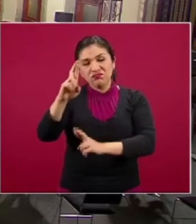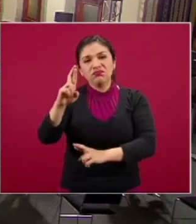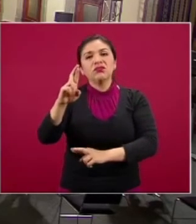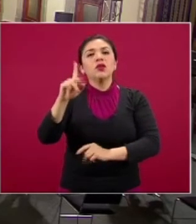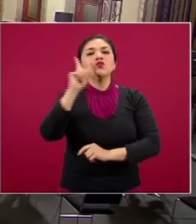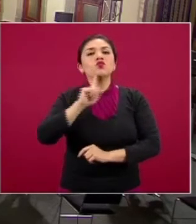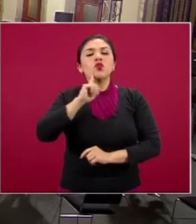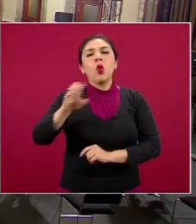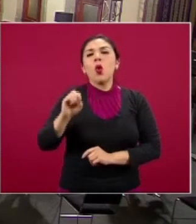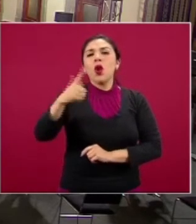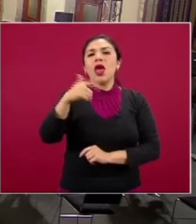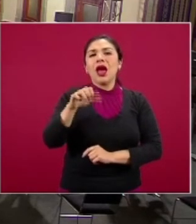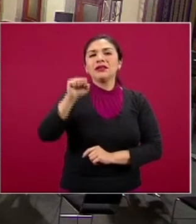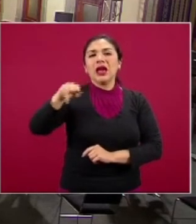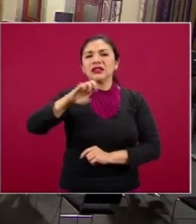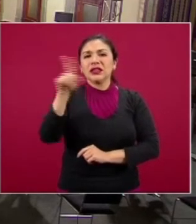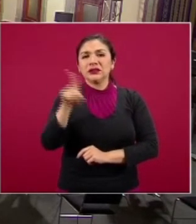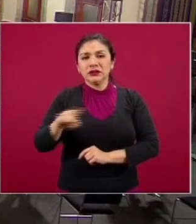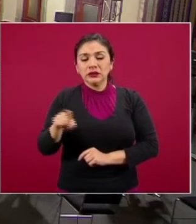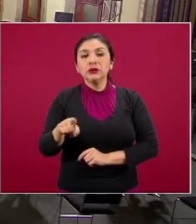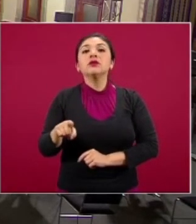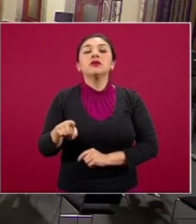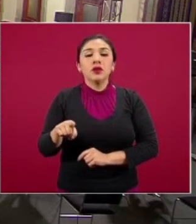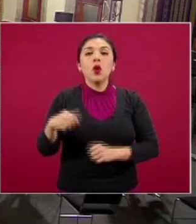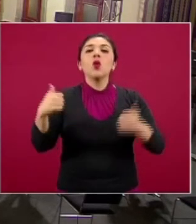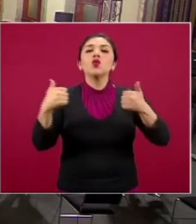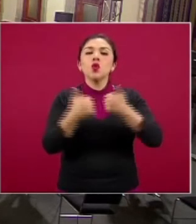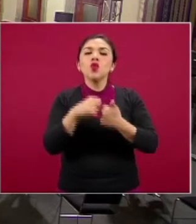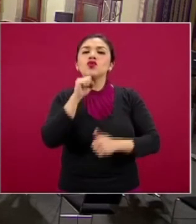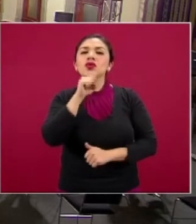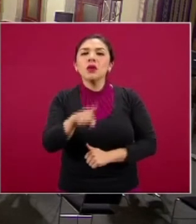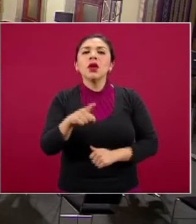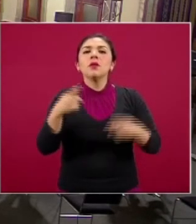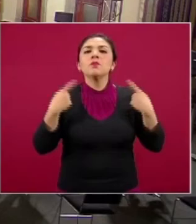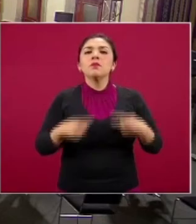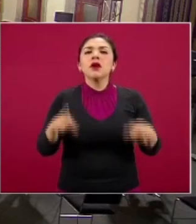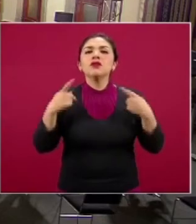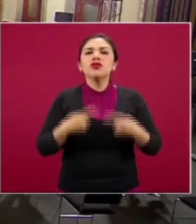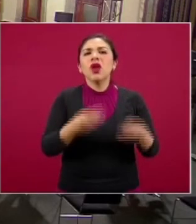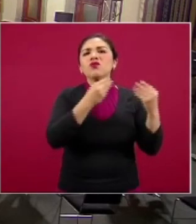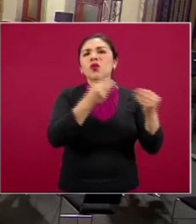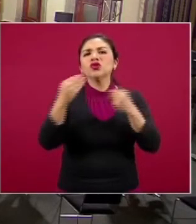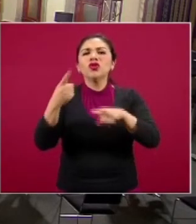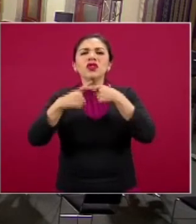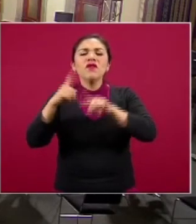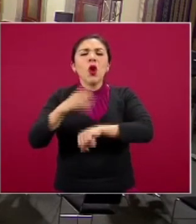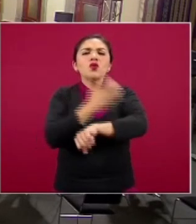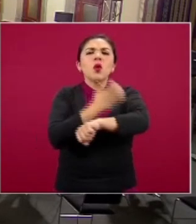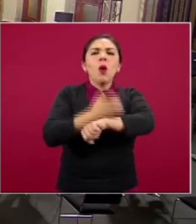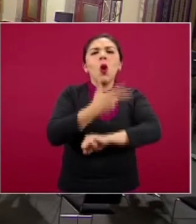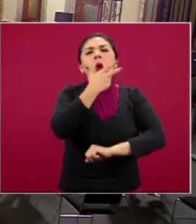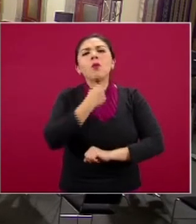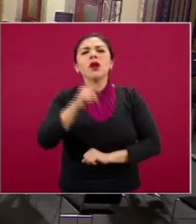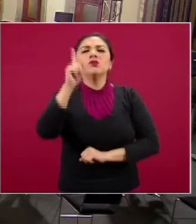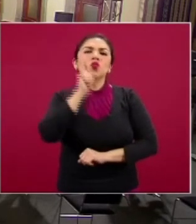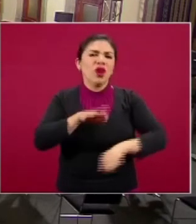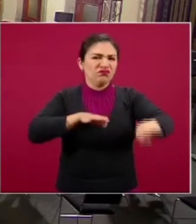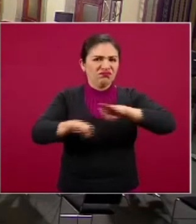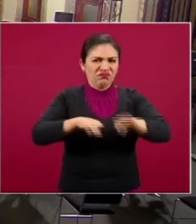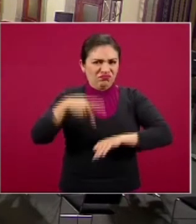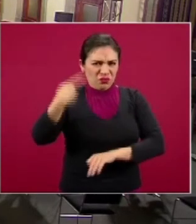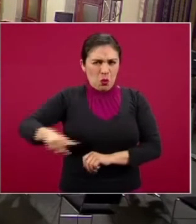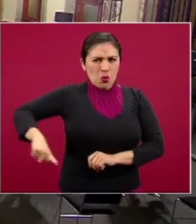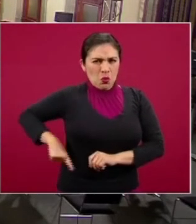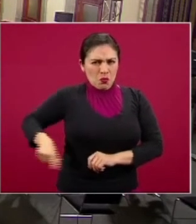doctora Olga Sánchez Cordero, acompañada de varias compañeras y compañeros funcionarios de